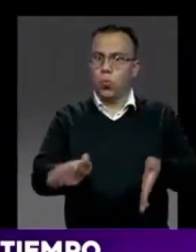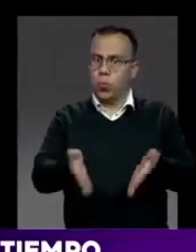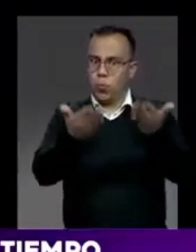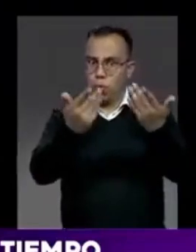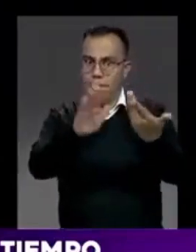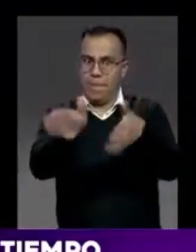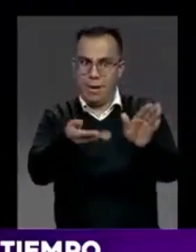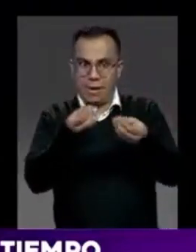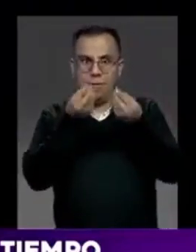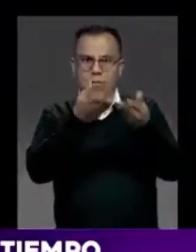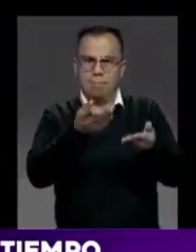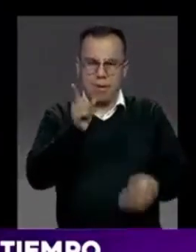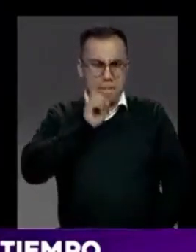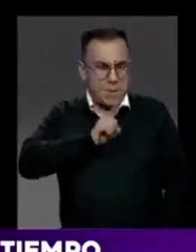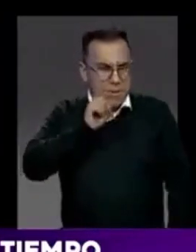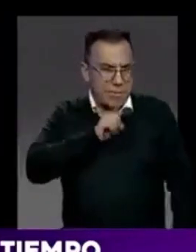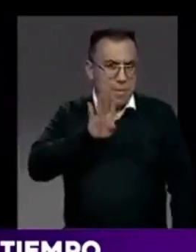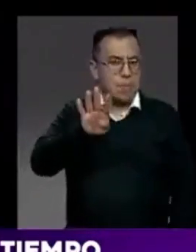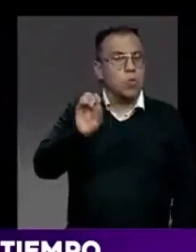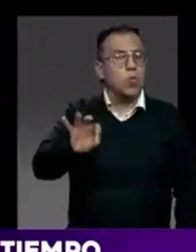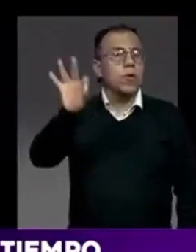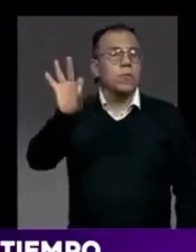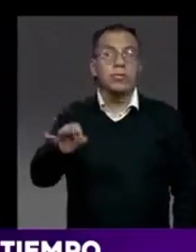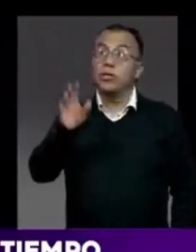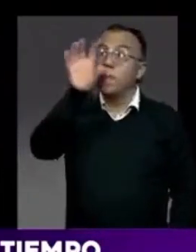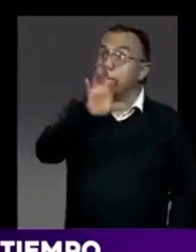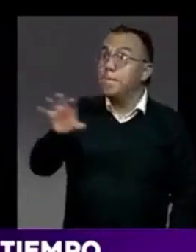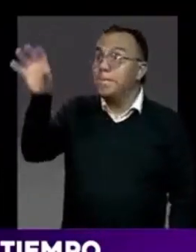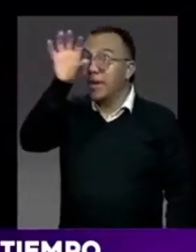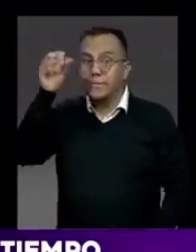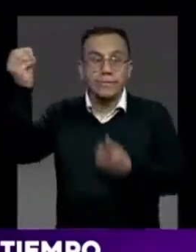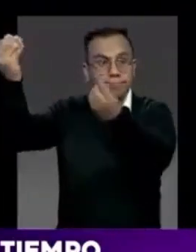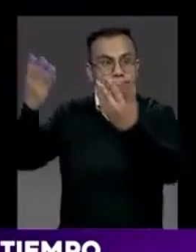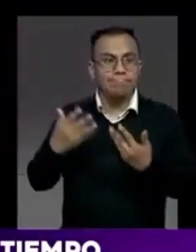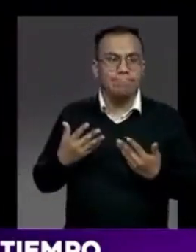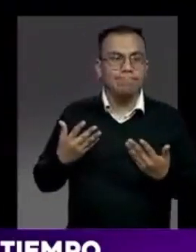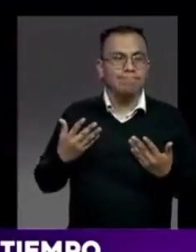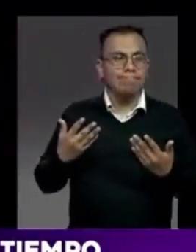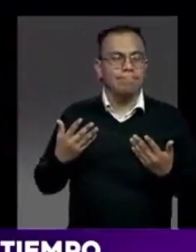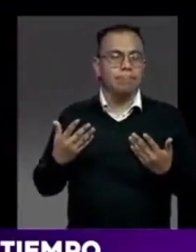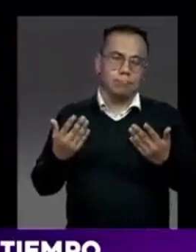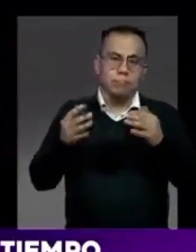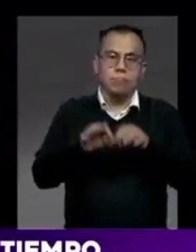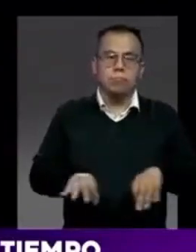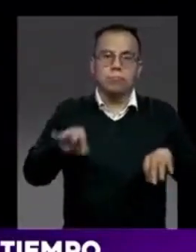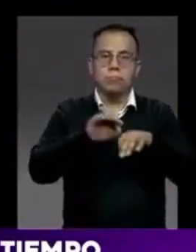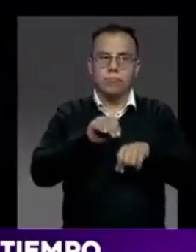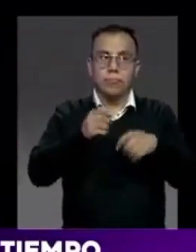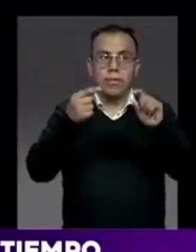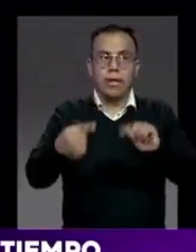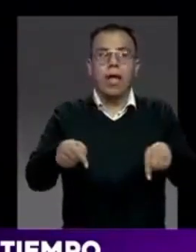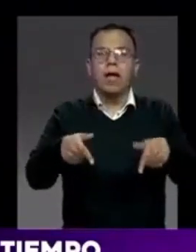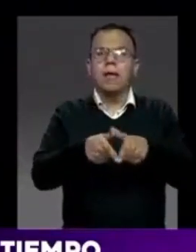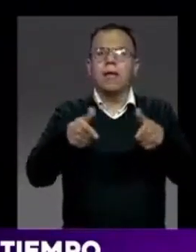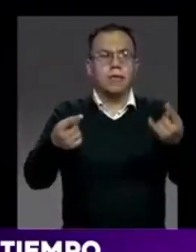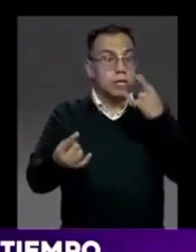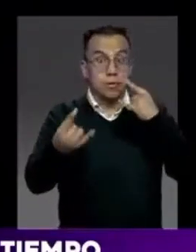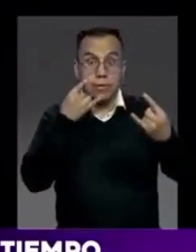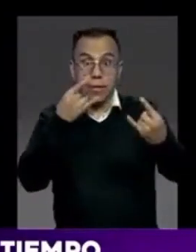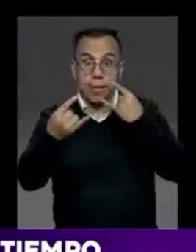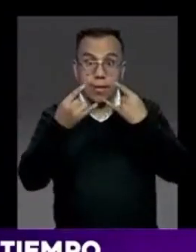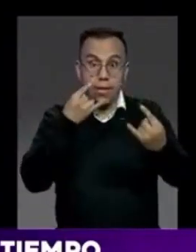alimentación escolar me dio mentiras el 40 por ciento es importado y lo que yo considero que es importante es sincerar el debate aquí cantidad de intereses